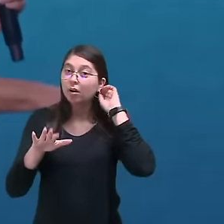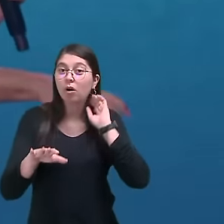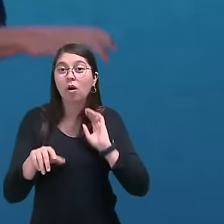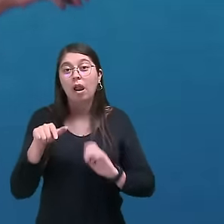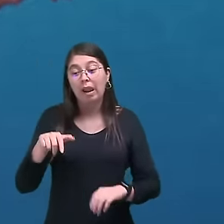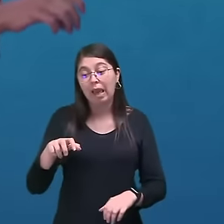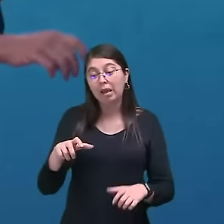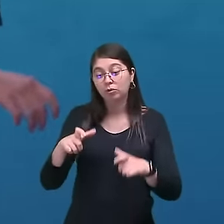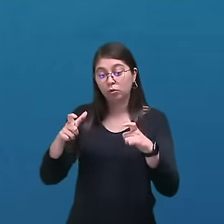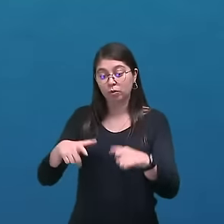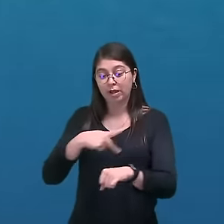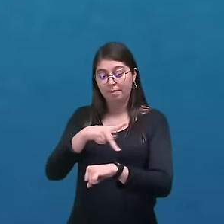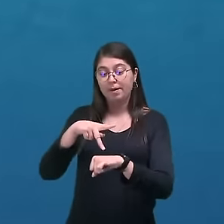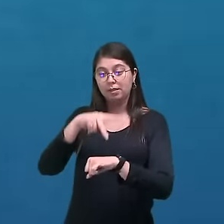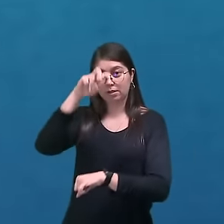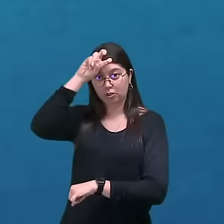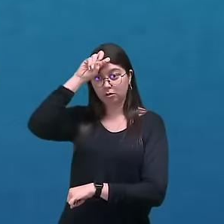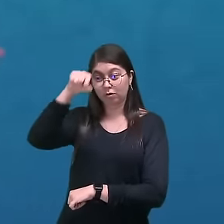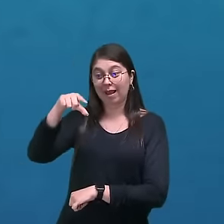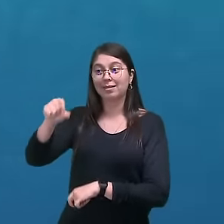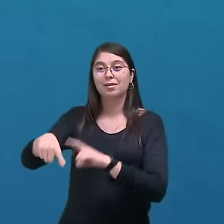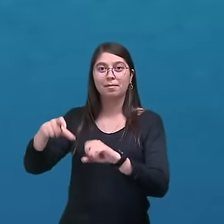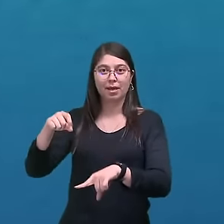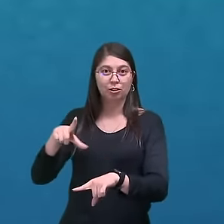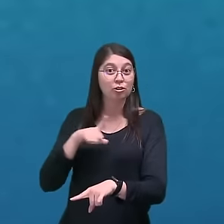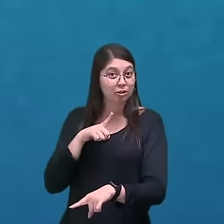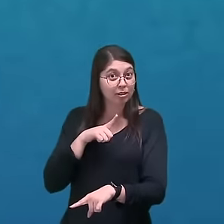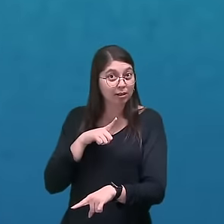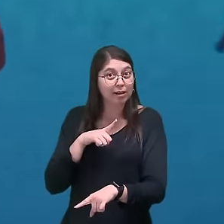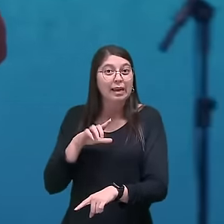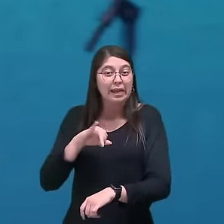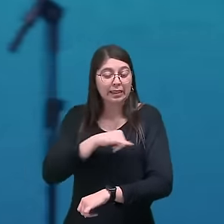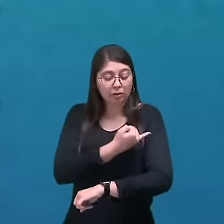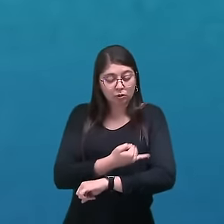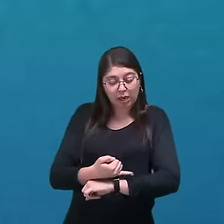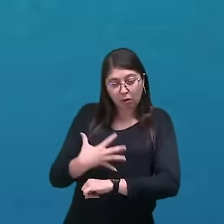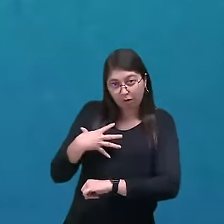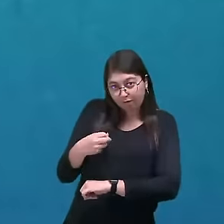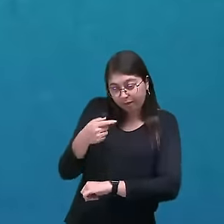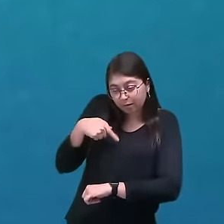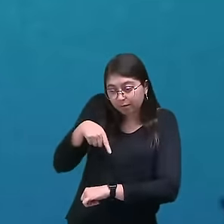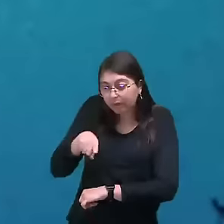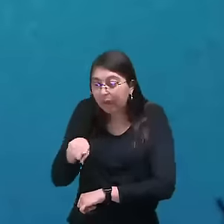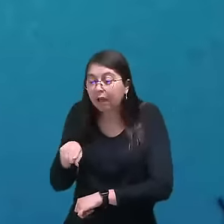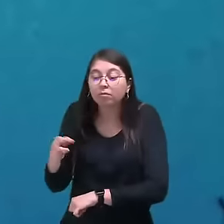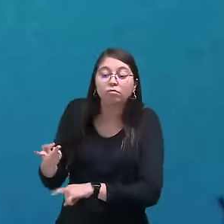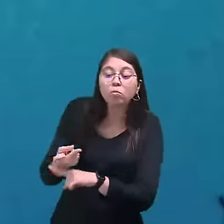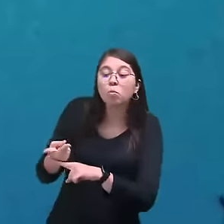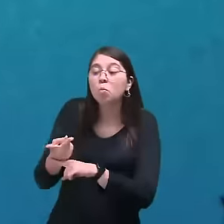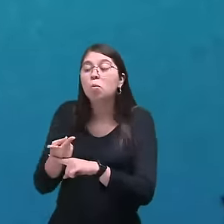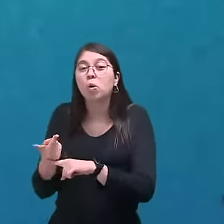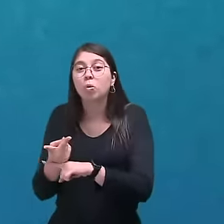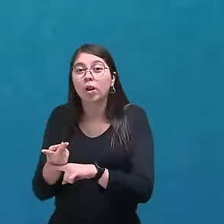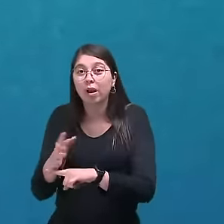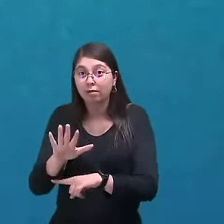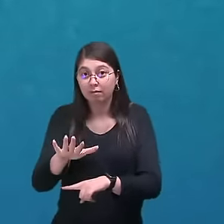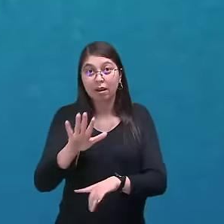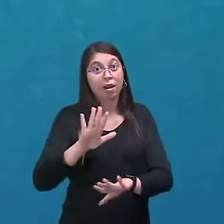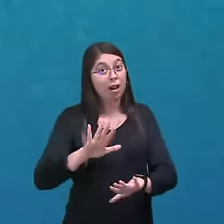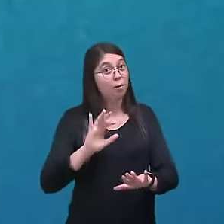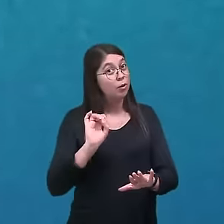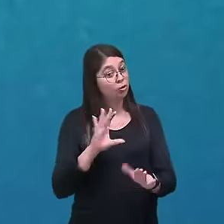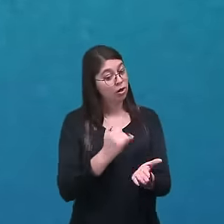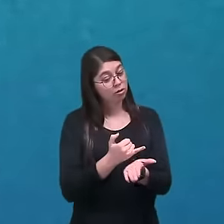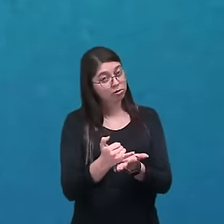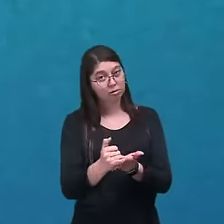tenía simiente. Y cuando los hijos de Jacob van para Egipto, ainda no estoy pregando, estoy en la introducción.